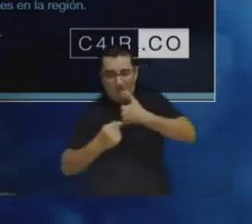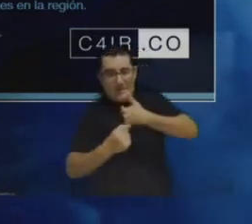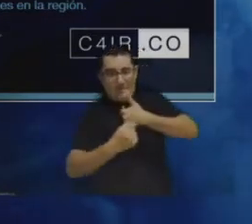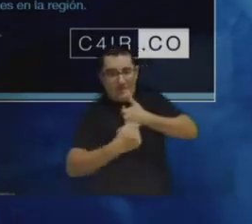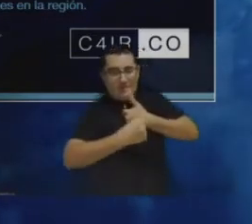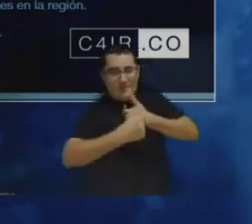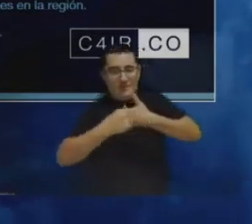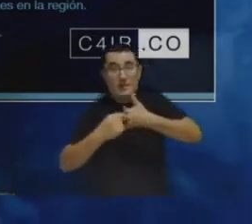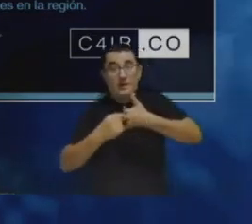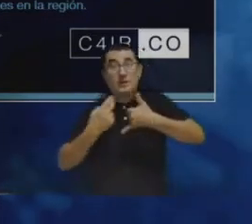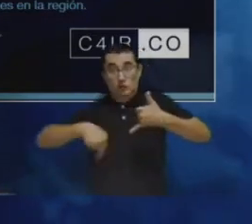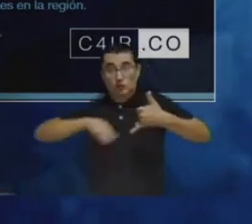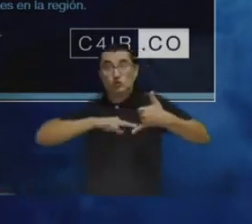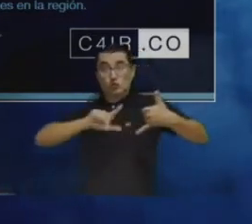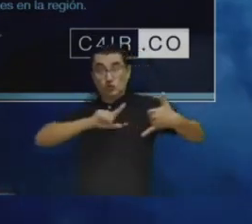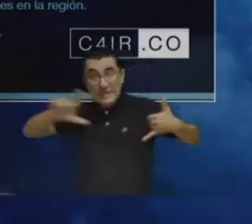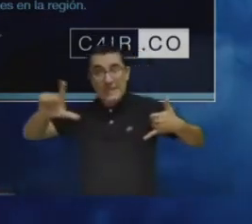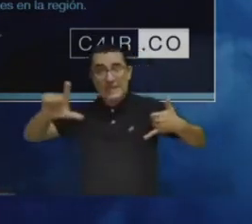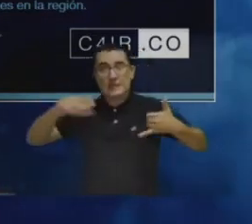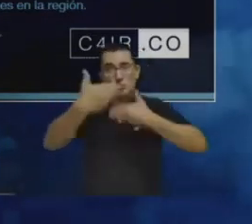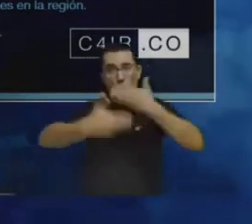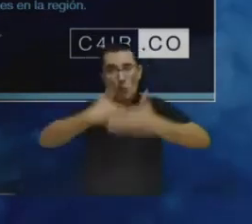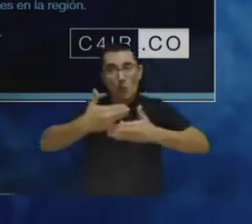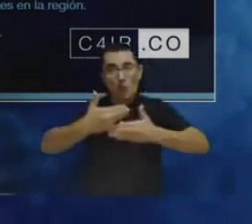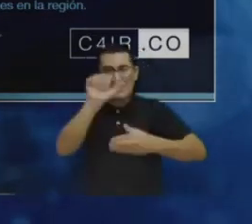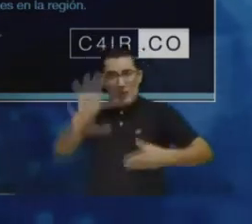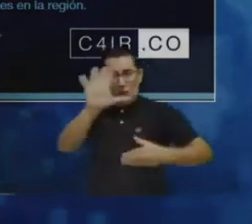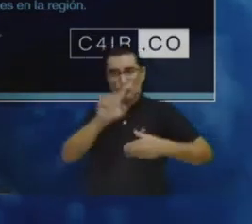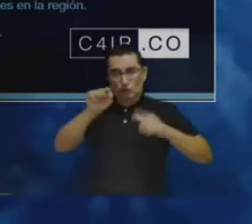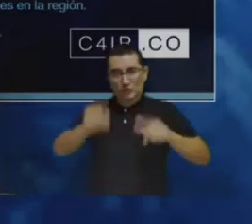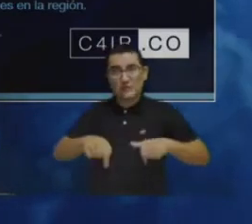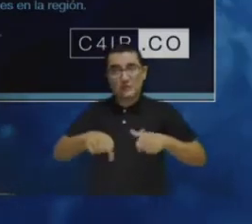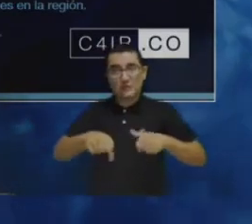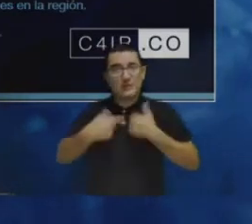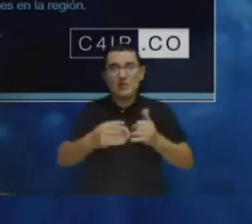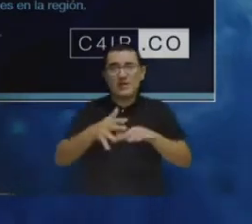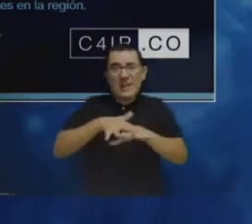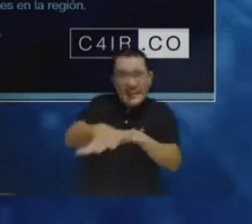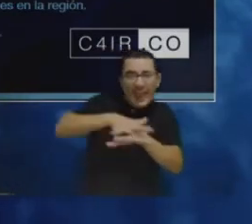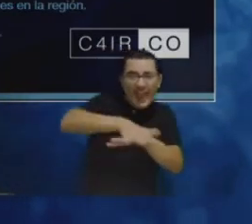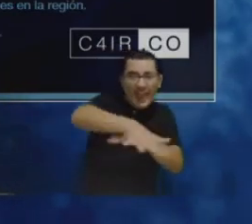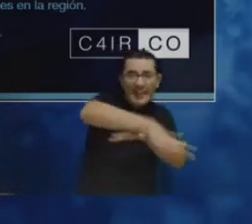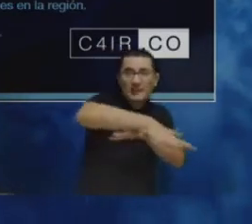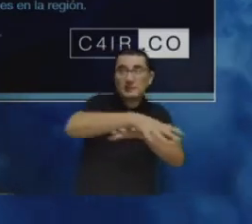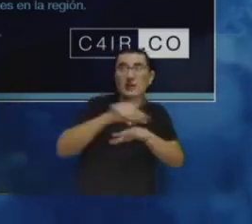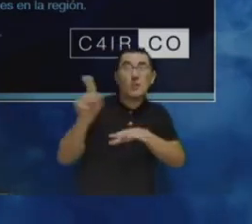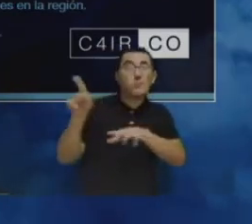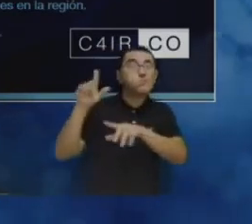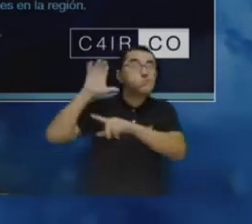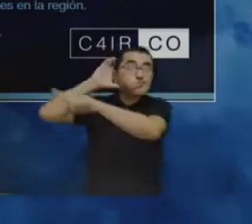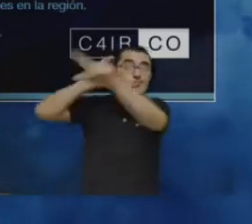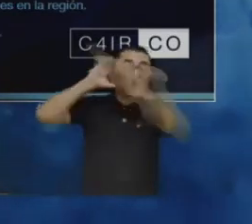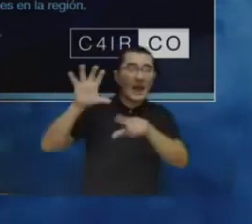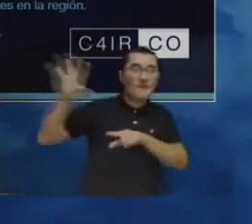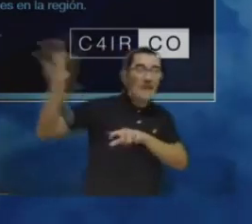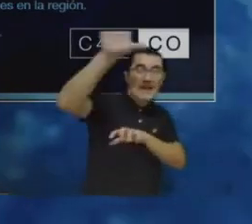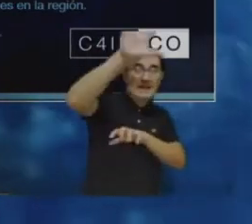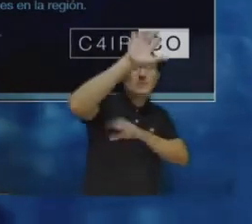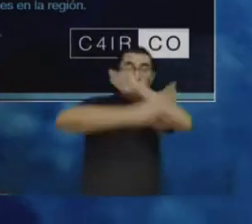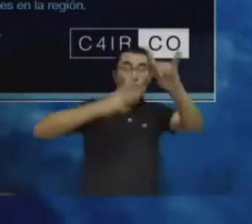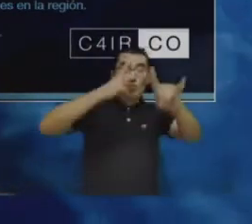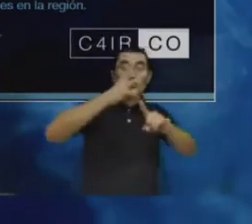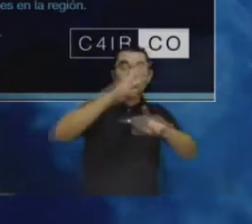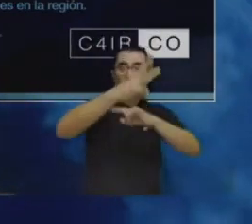para que seamos líderes también respecto a las otras redes que hay a nivel mundial de ciudades inteligentes. Esta es una serie de redes que tiene el